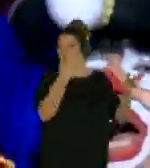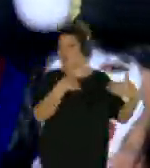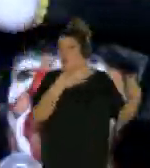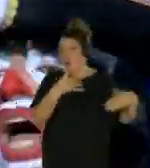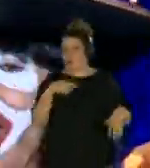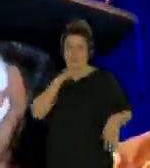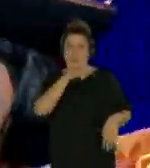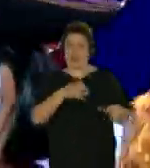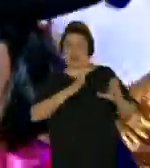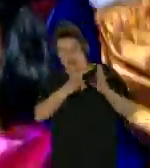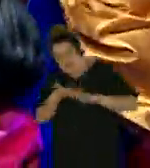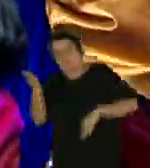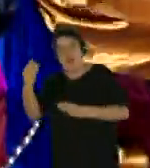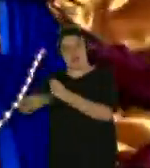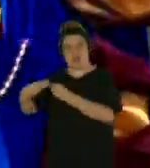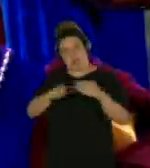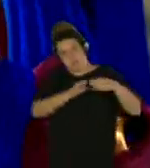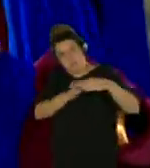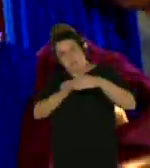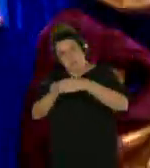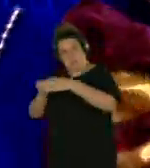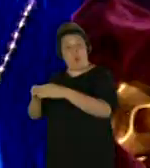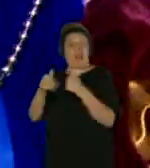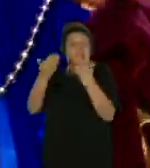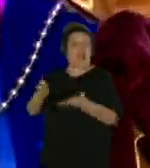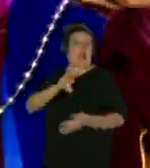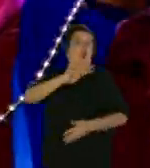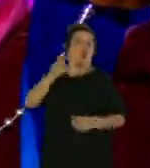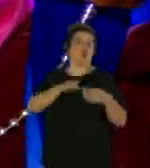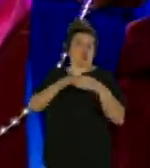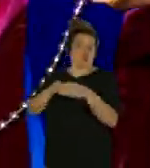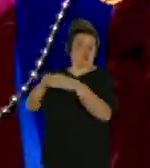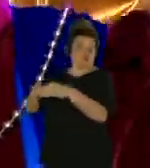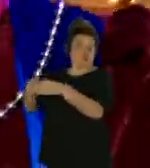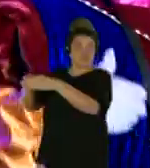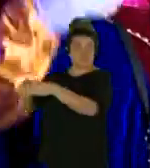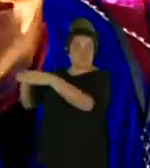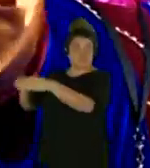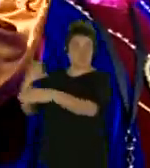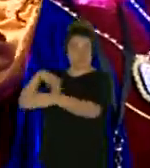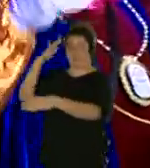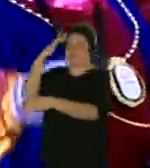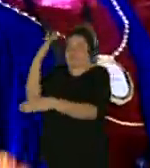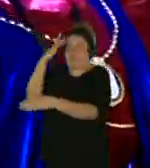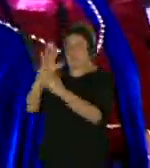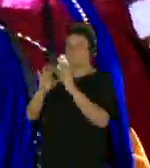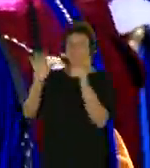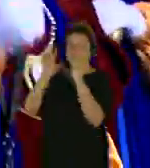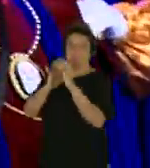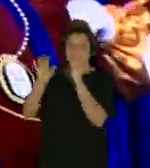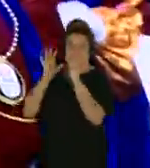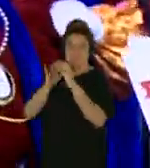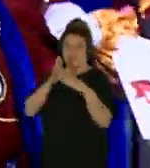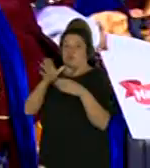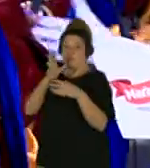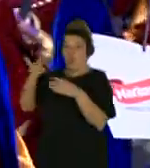a Gran Canaria con otro presente que le hace ilusión, donde quiere entregarles